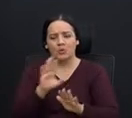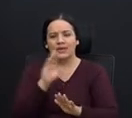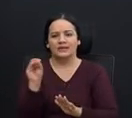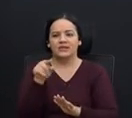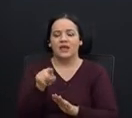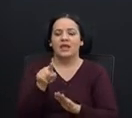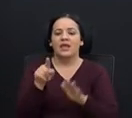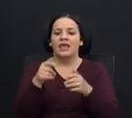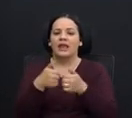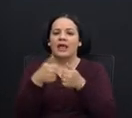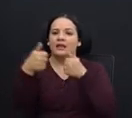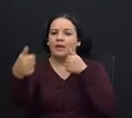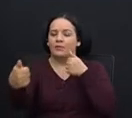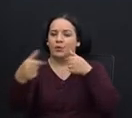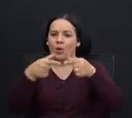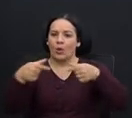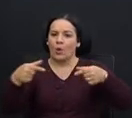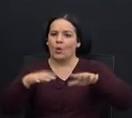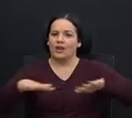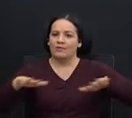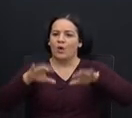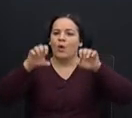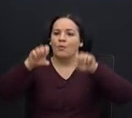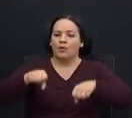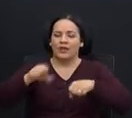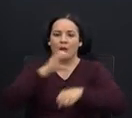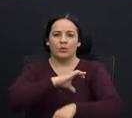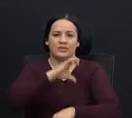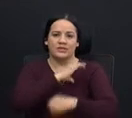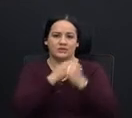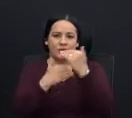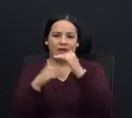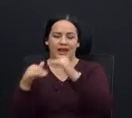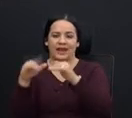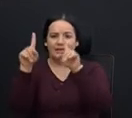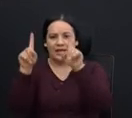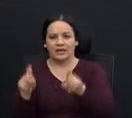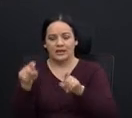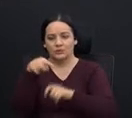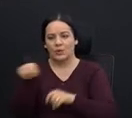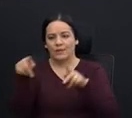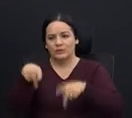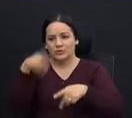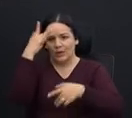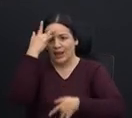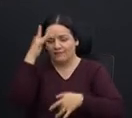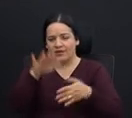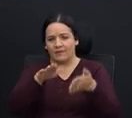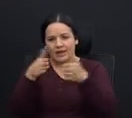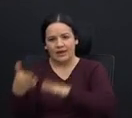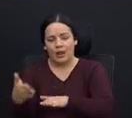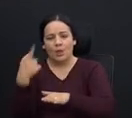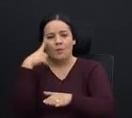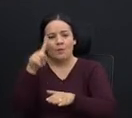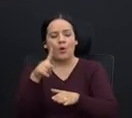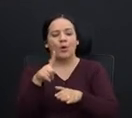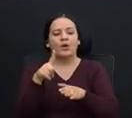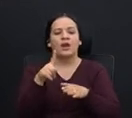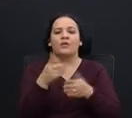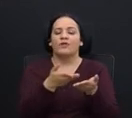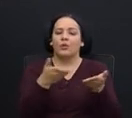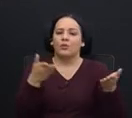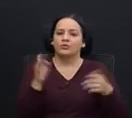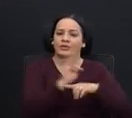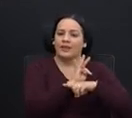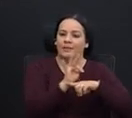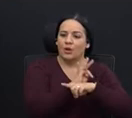geográfico podría condicionar el diagnóstico de enfermo terminal, dada la carencia de recursos terapéuticos complejos e